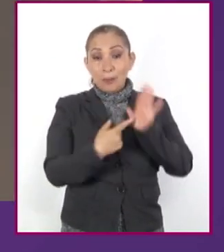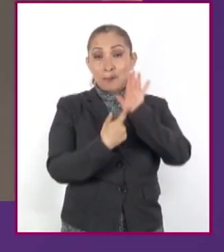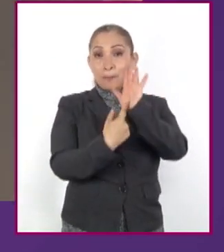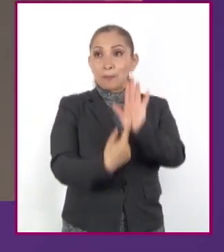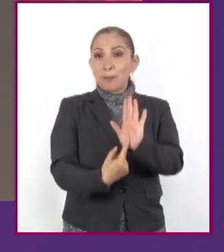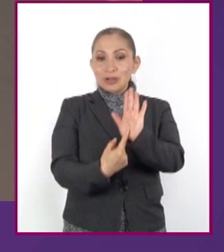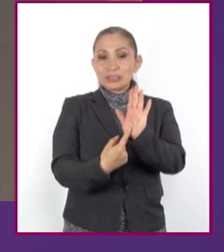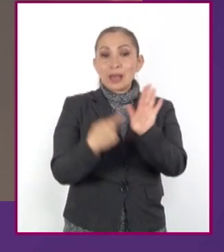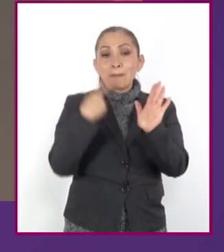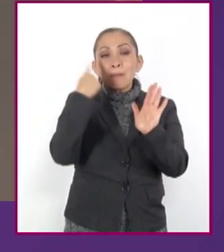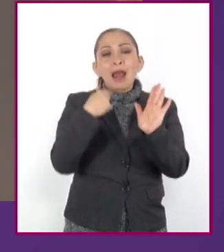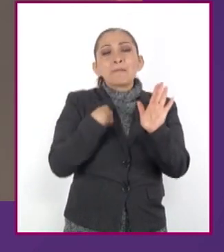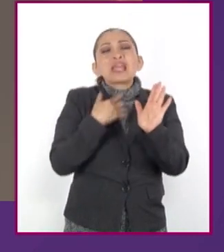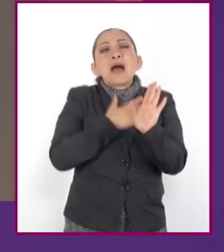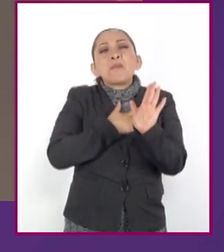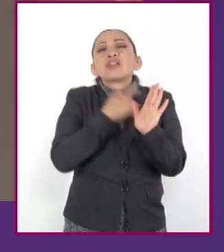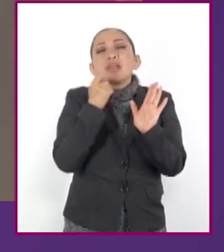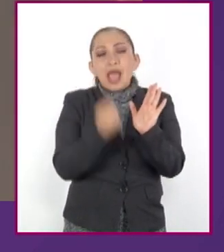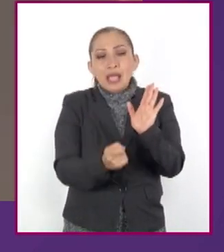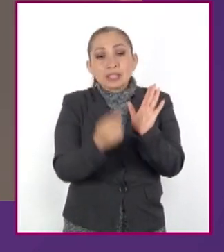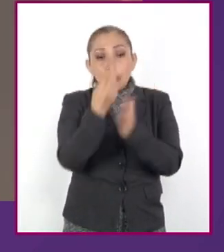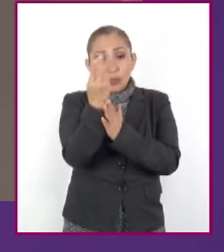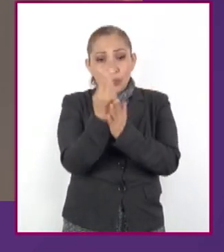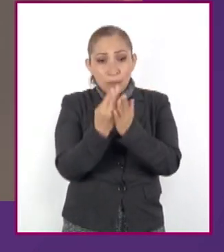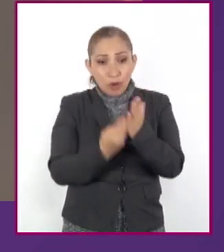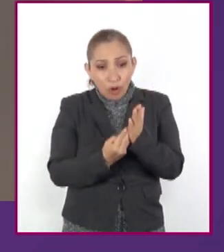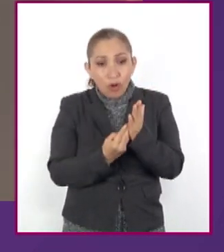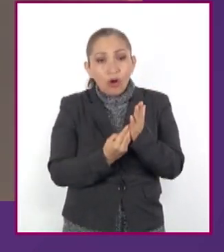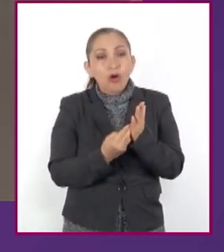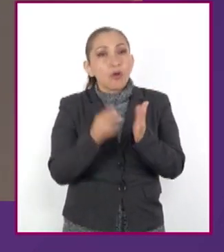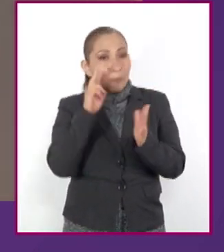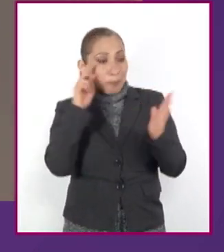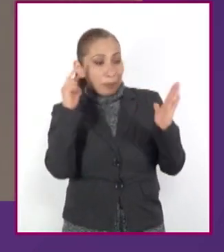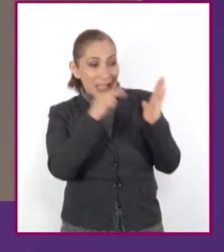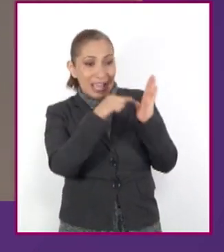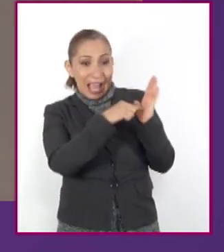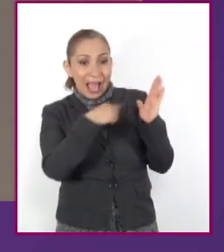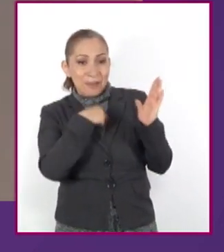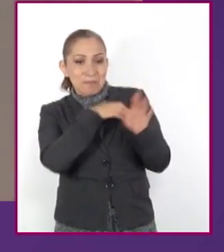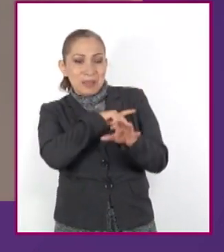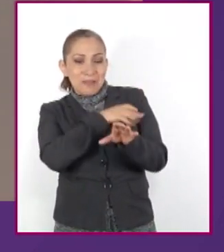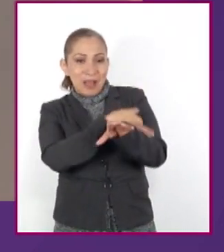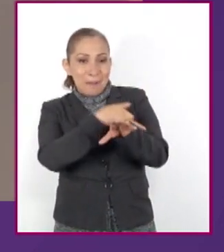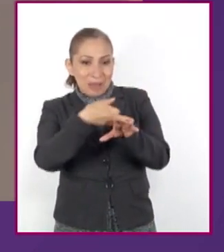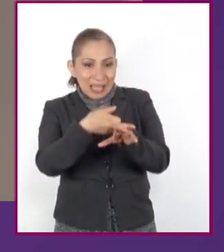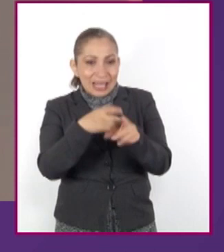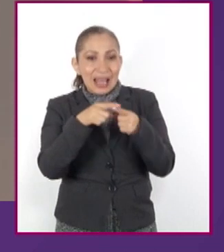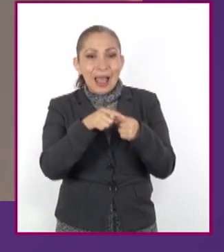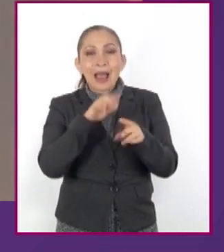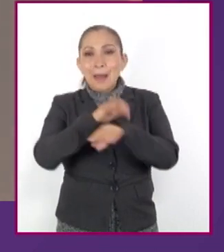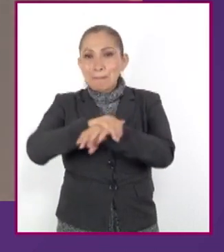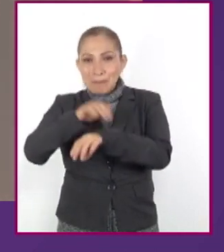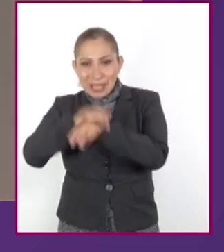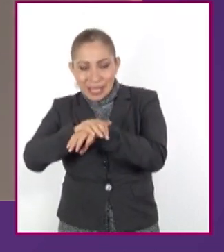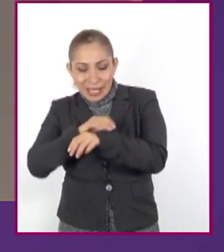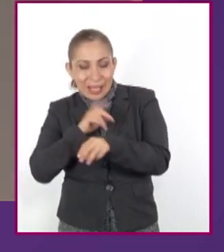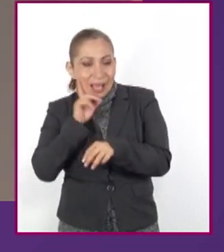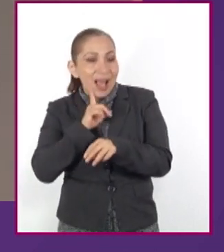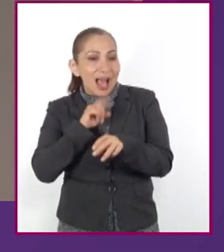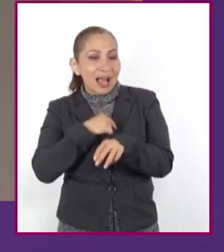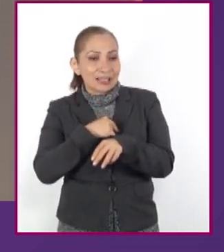Representé qué es para mí el amor en un dibujo. Como pueden ver, aquí está mi familia, mis